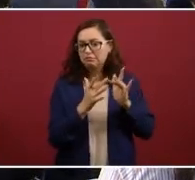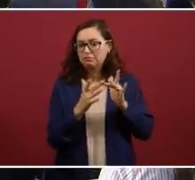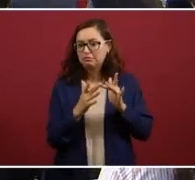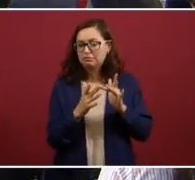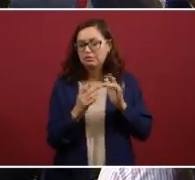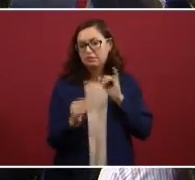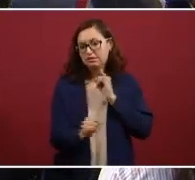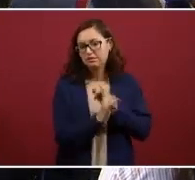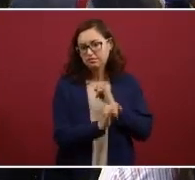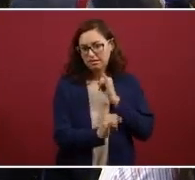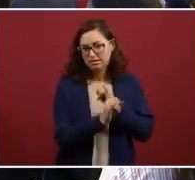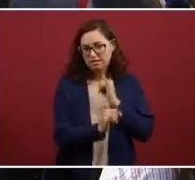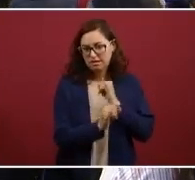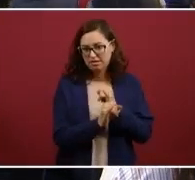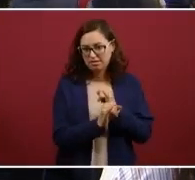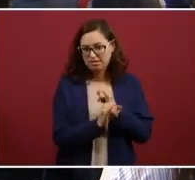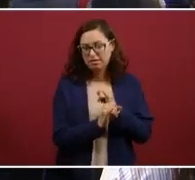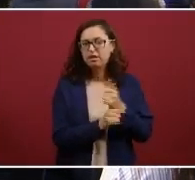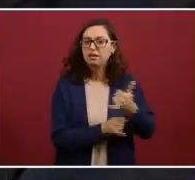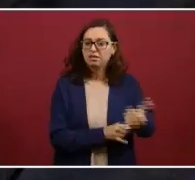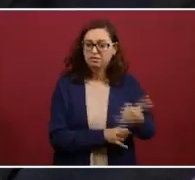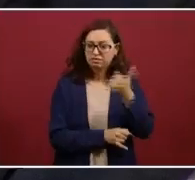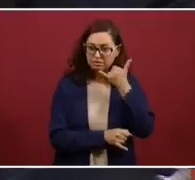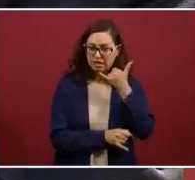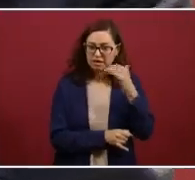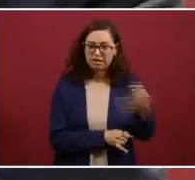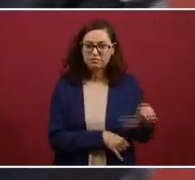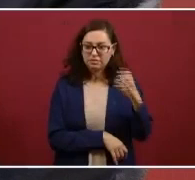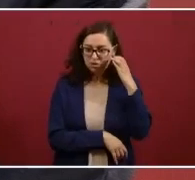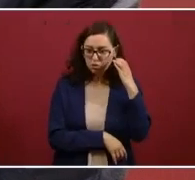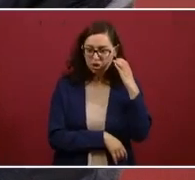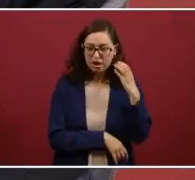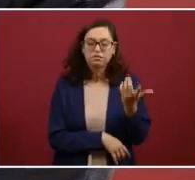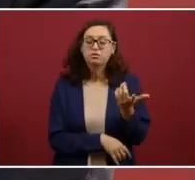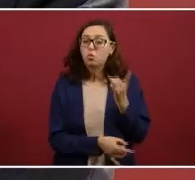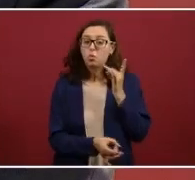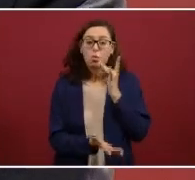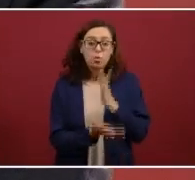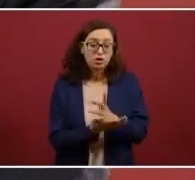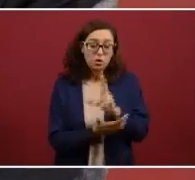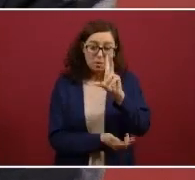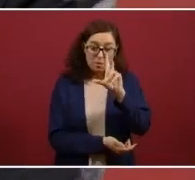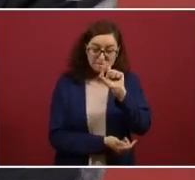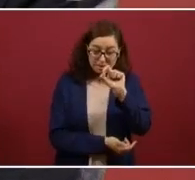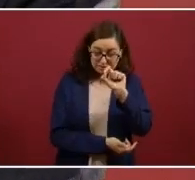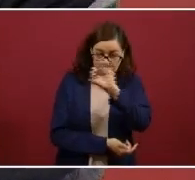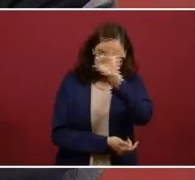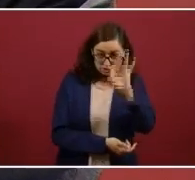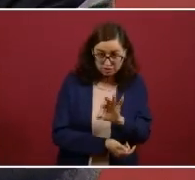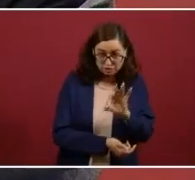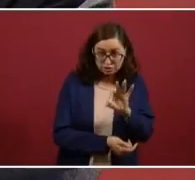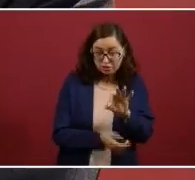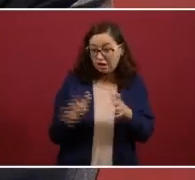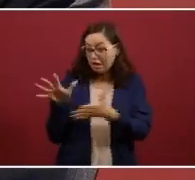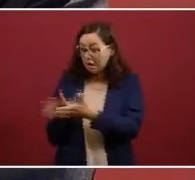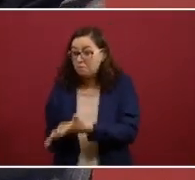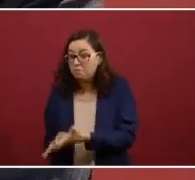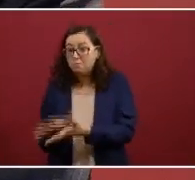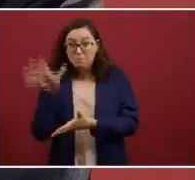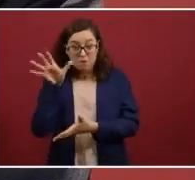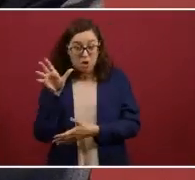al Internet y a la telefonía móvil. El 80% no